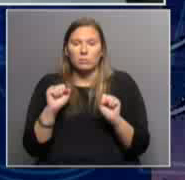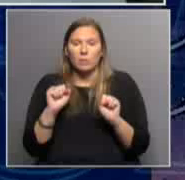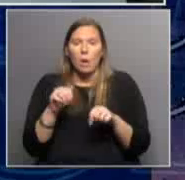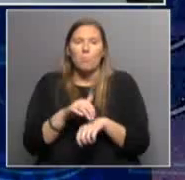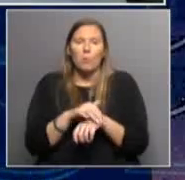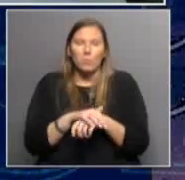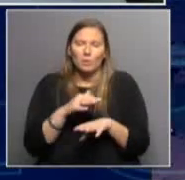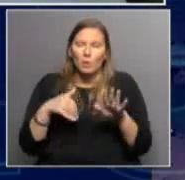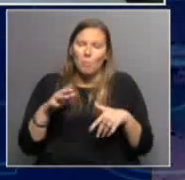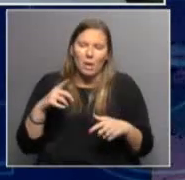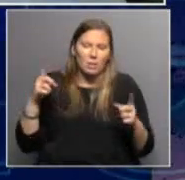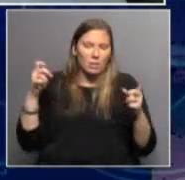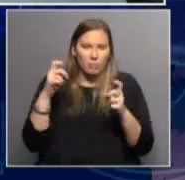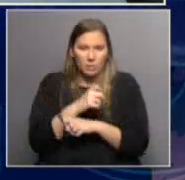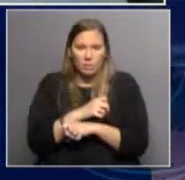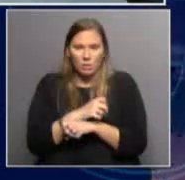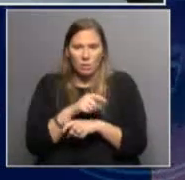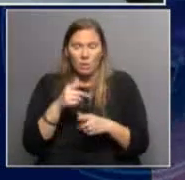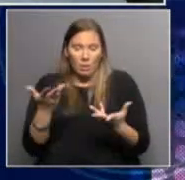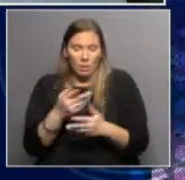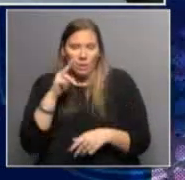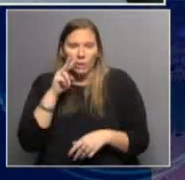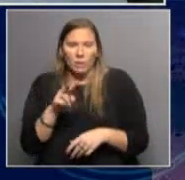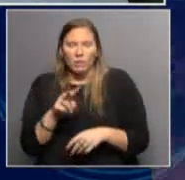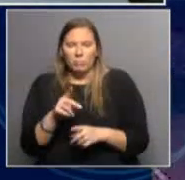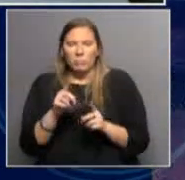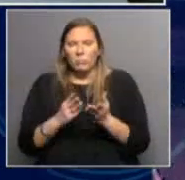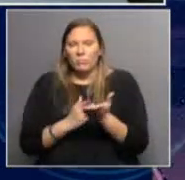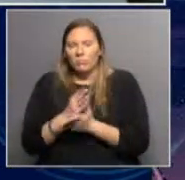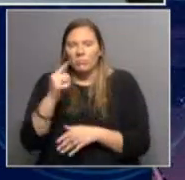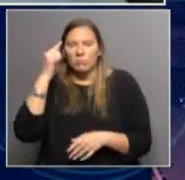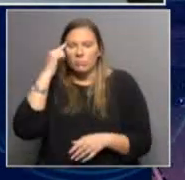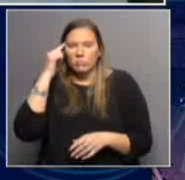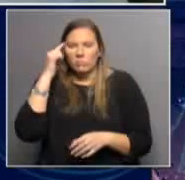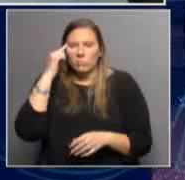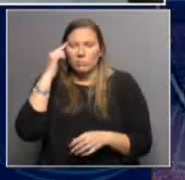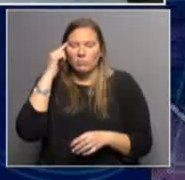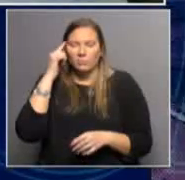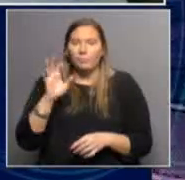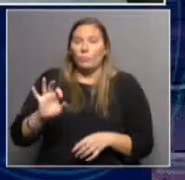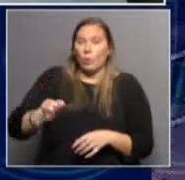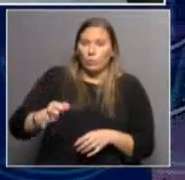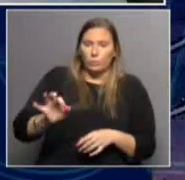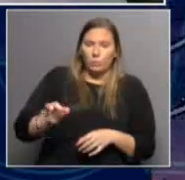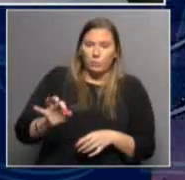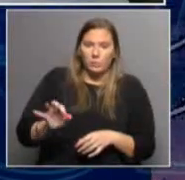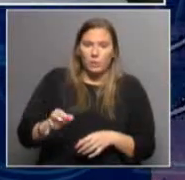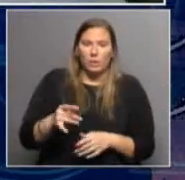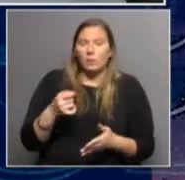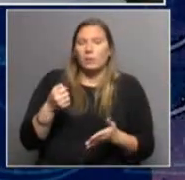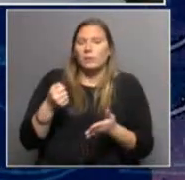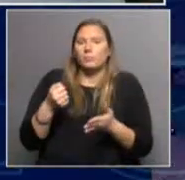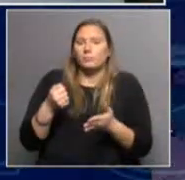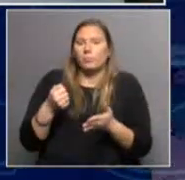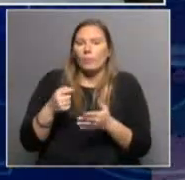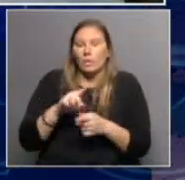más críticos para nosotros, que los estábamos viendo, y siempre pensando que, bueno, que en octubre, en la finalización